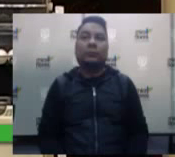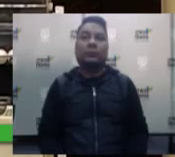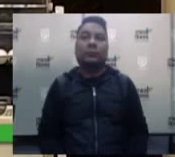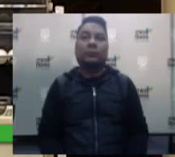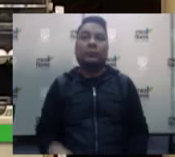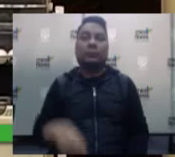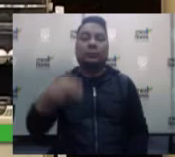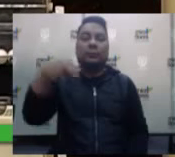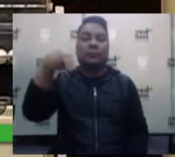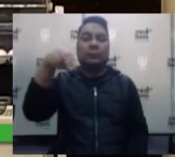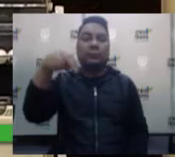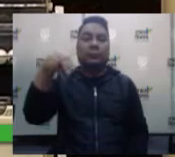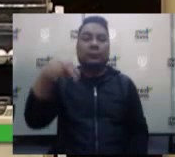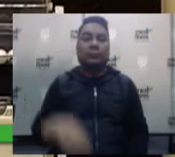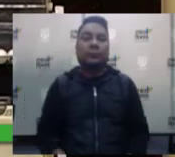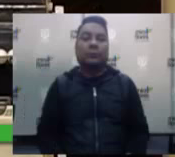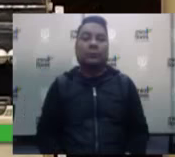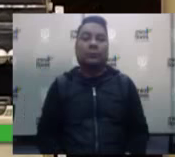Ñ.